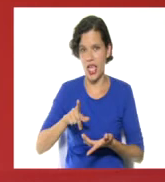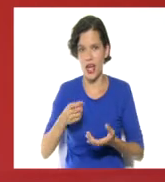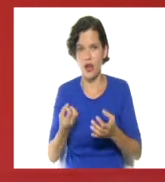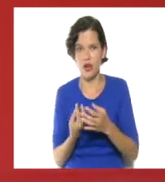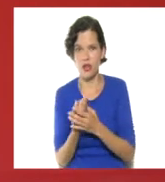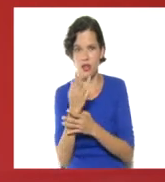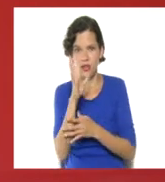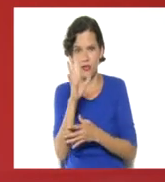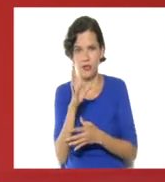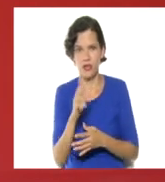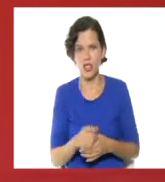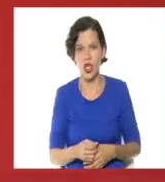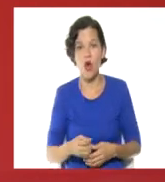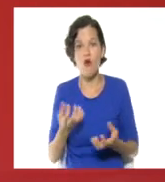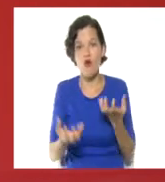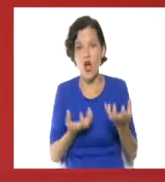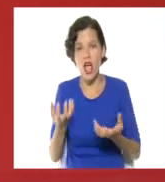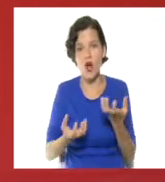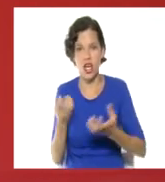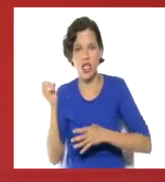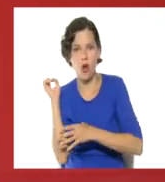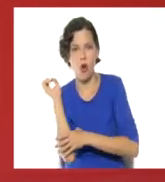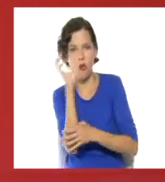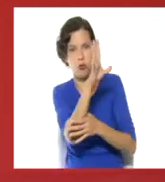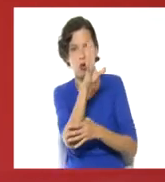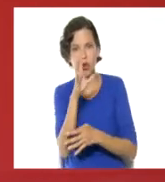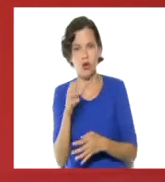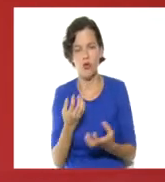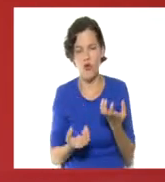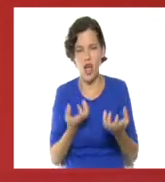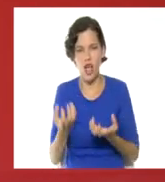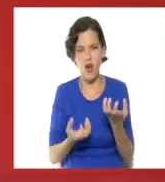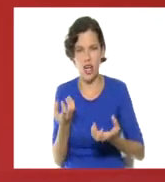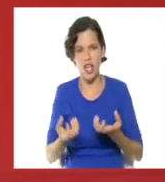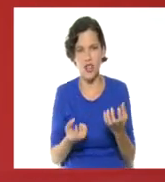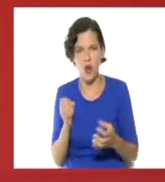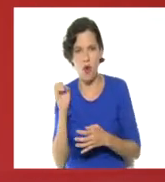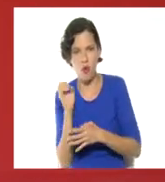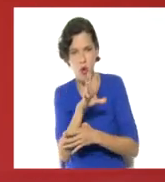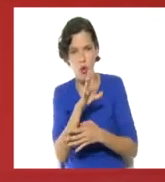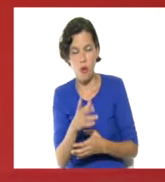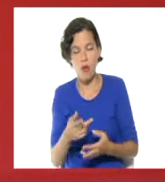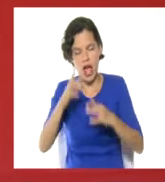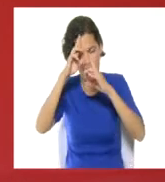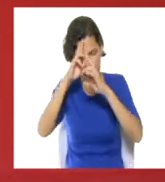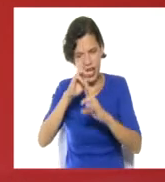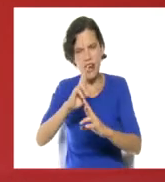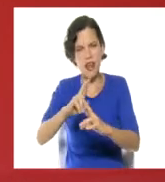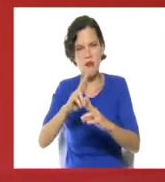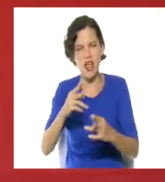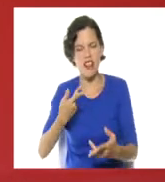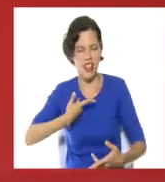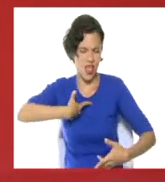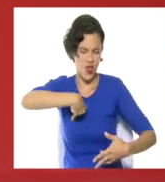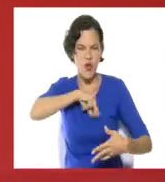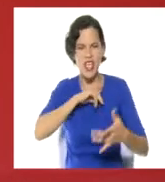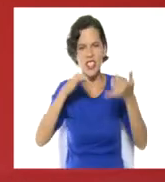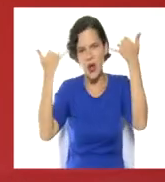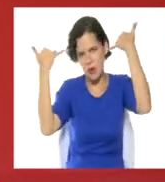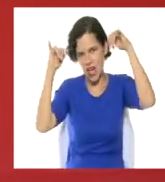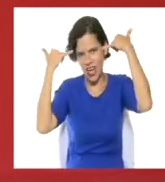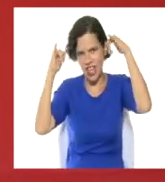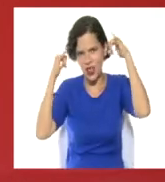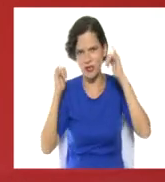gladiolas y espigas. Fuego al cañón, fuego al cañón, para que respeten nuestro